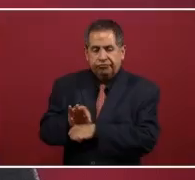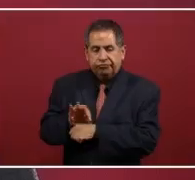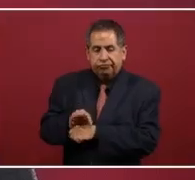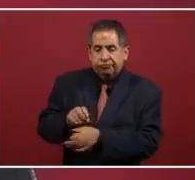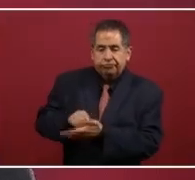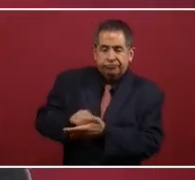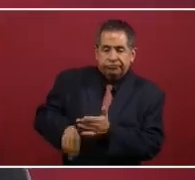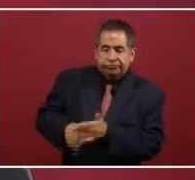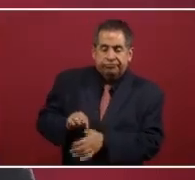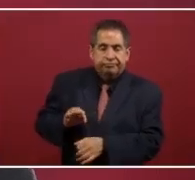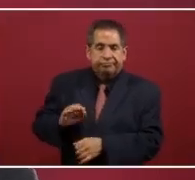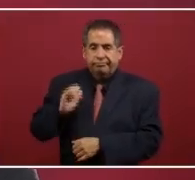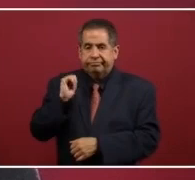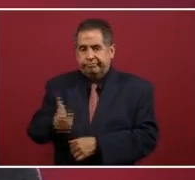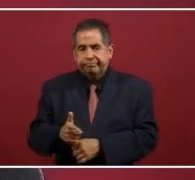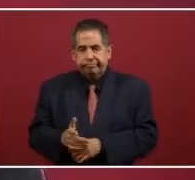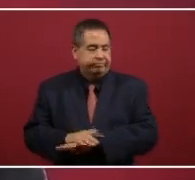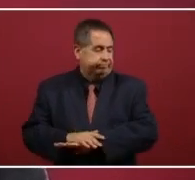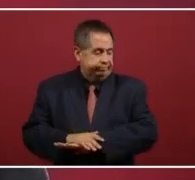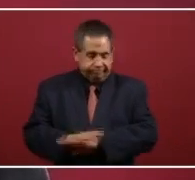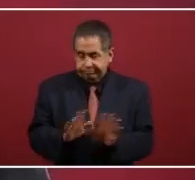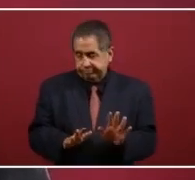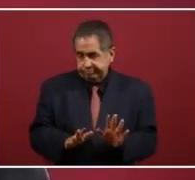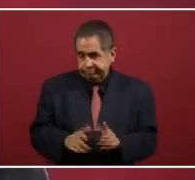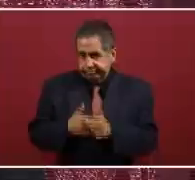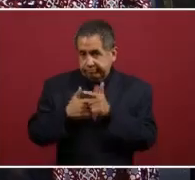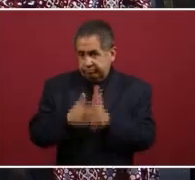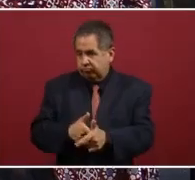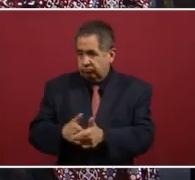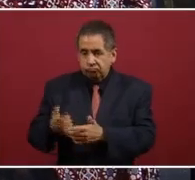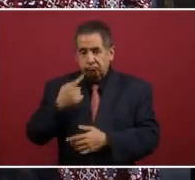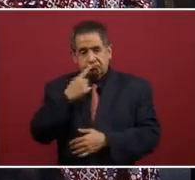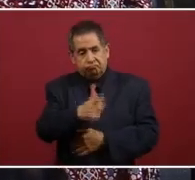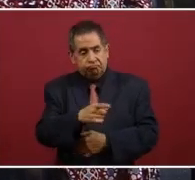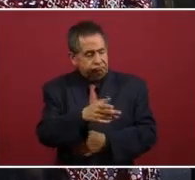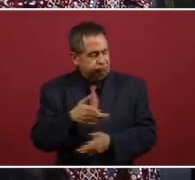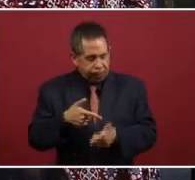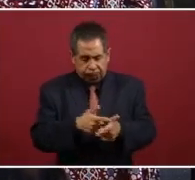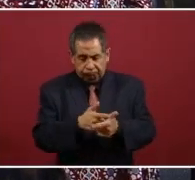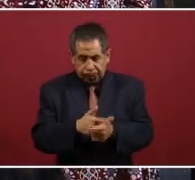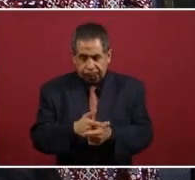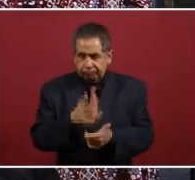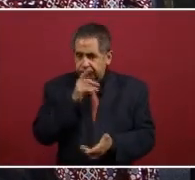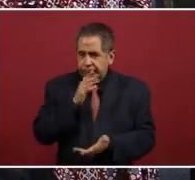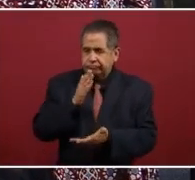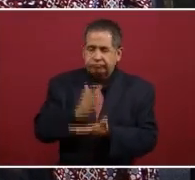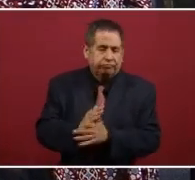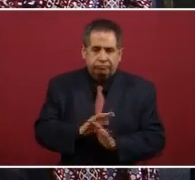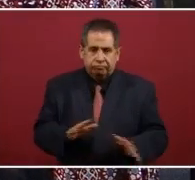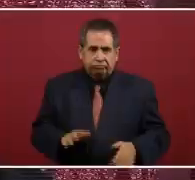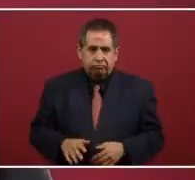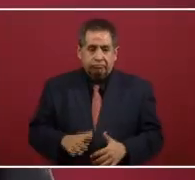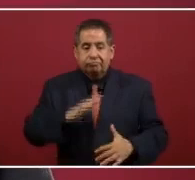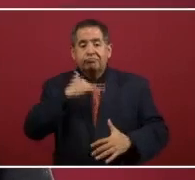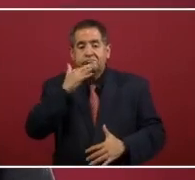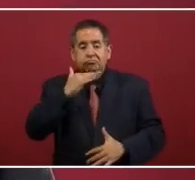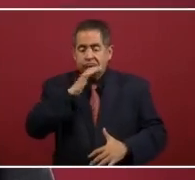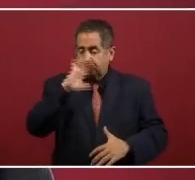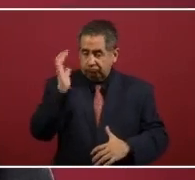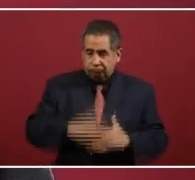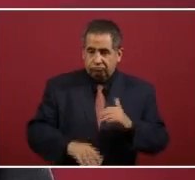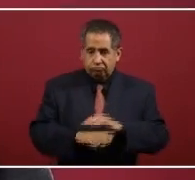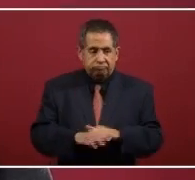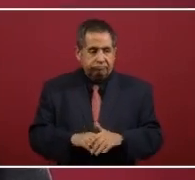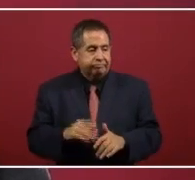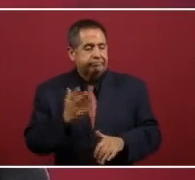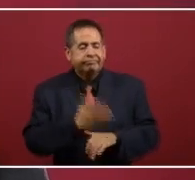voy yo a parar, a detener ningún proceso. se termina la corrupción y se termina la